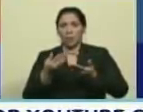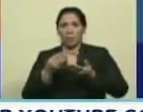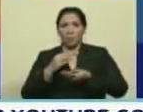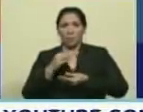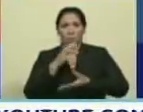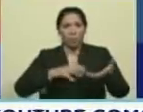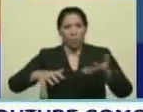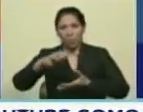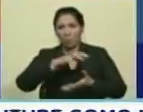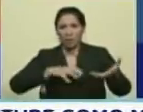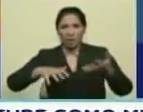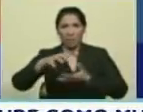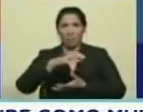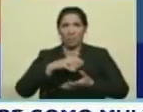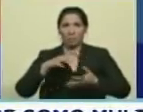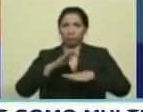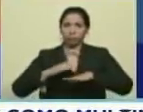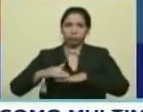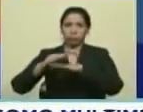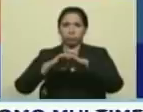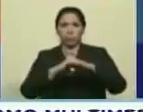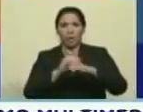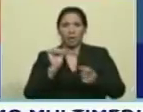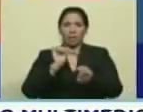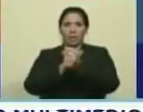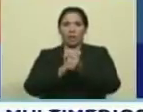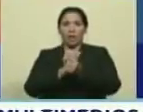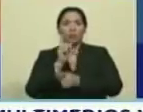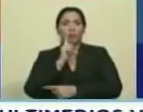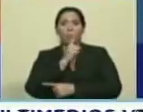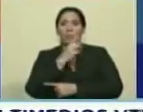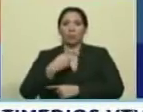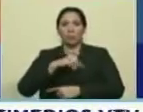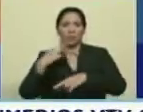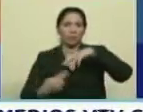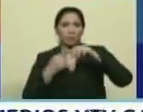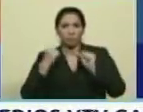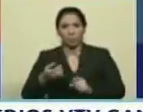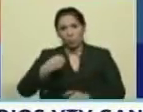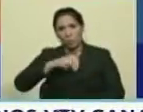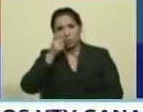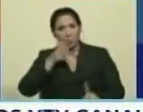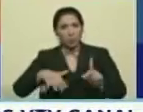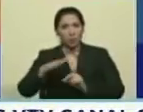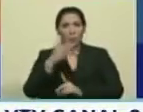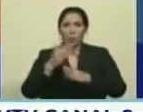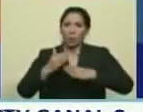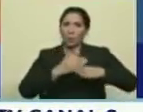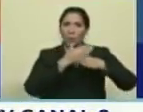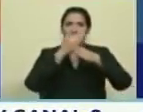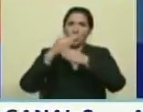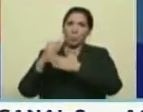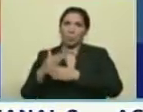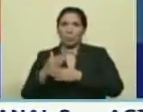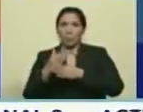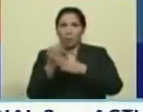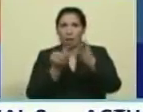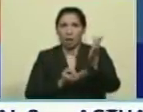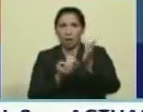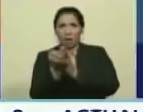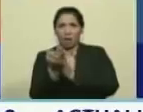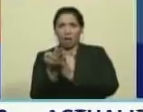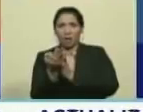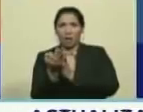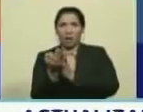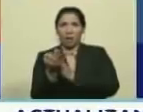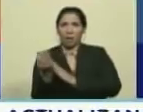la esclavitud. En nombre de nuestra revolución y de nuestro pueblo, quisiera compartir con ustedes el profundo legado del más